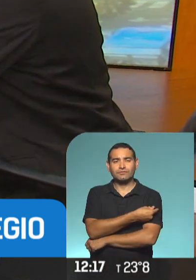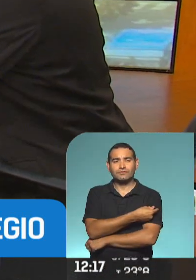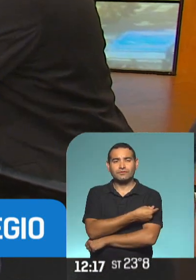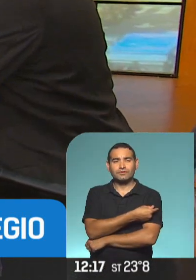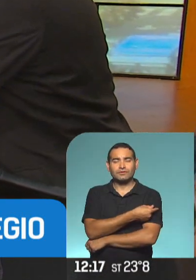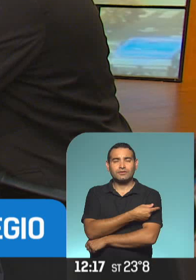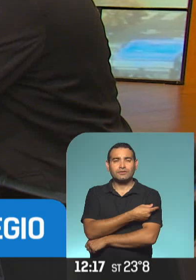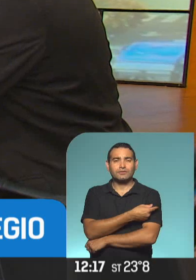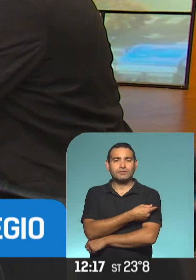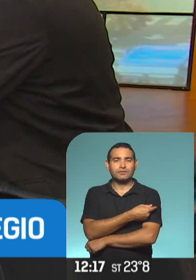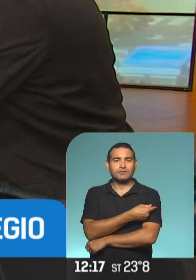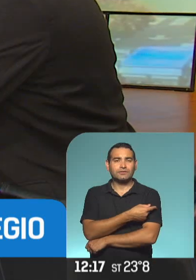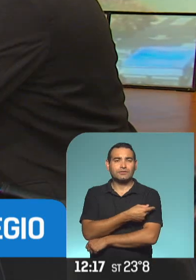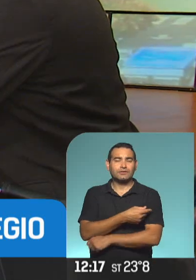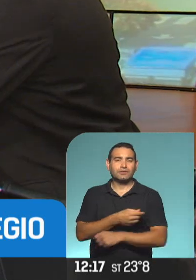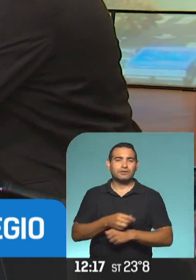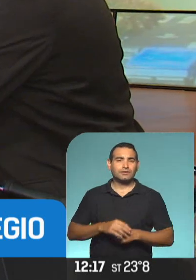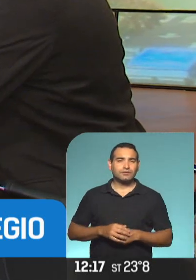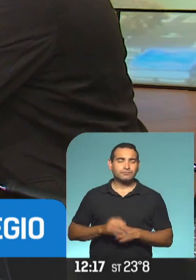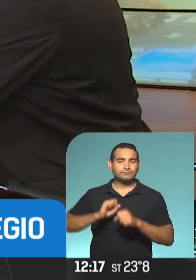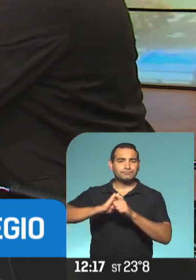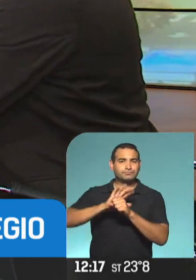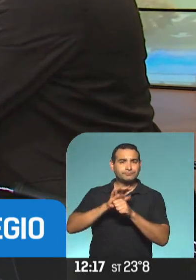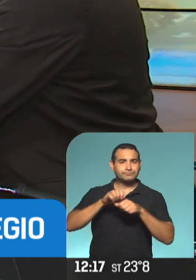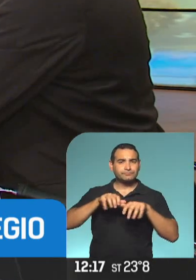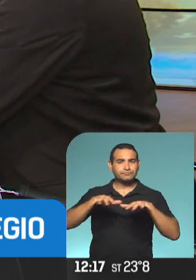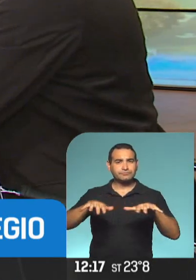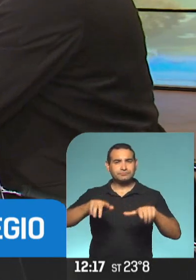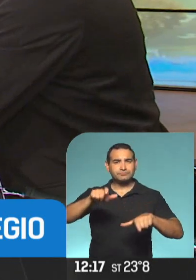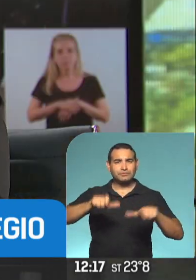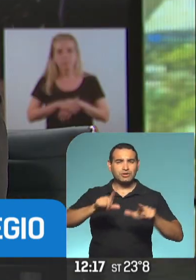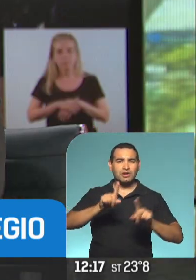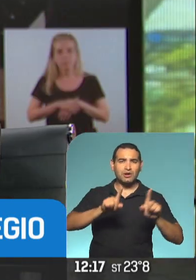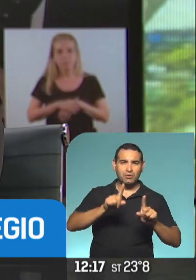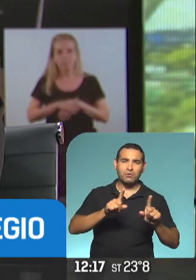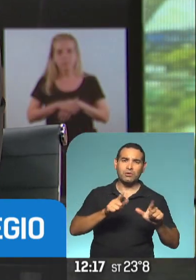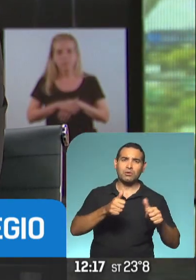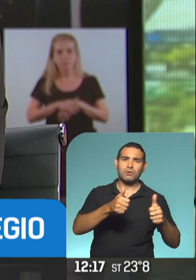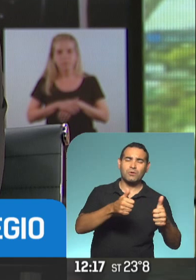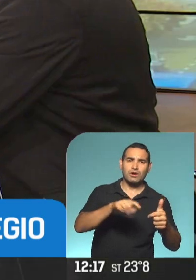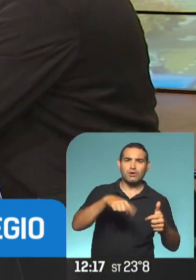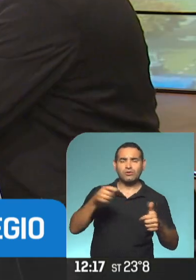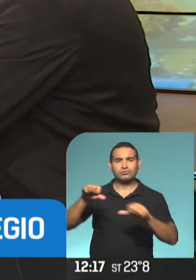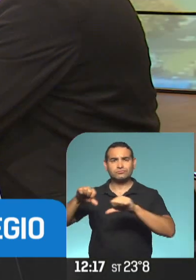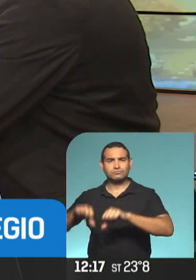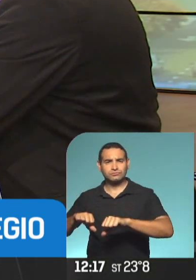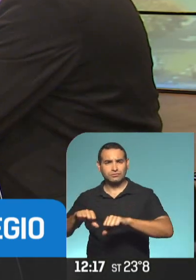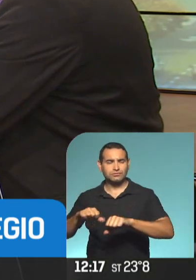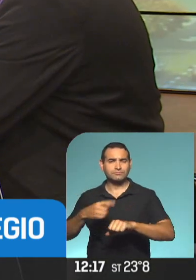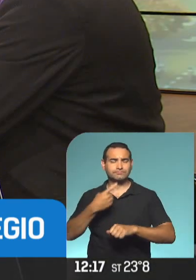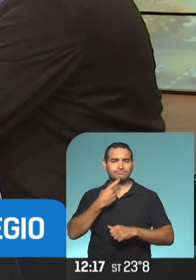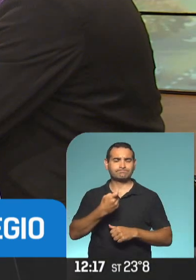pandemia despertó solidaridades y bajezas, ¿no? Sí, es cierto, desnuda